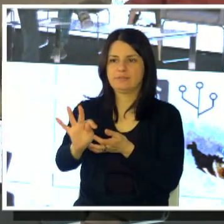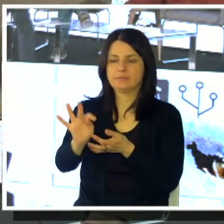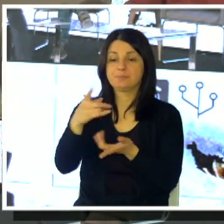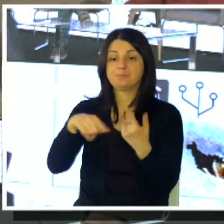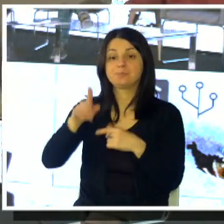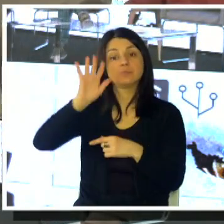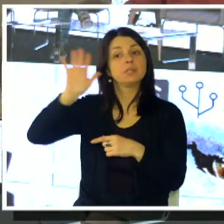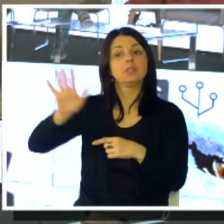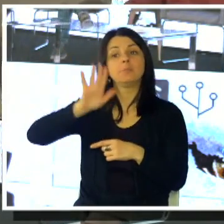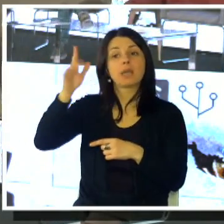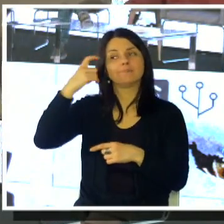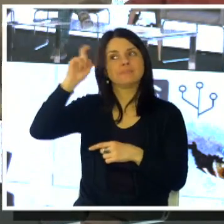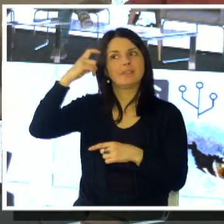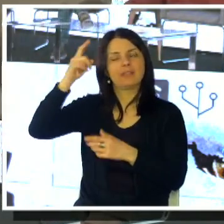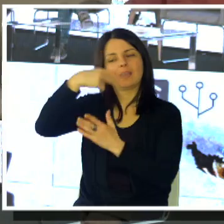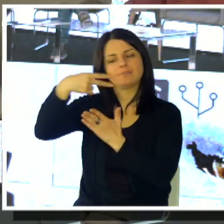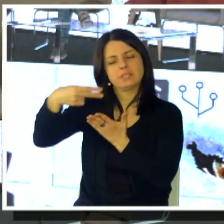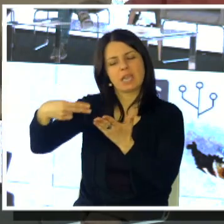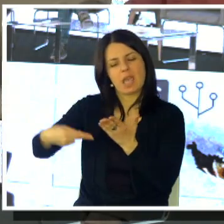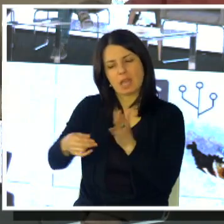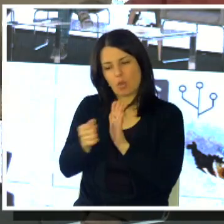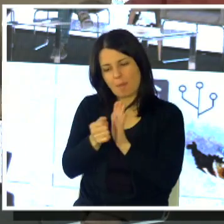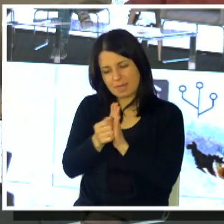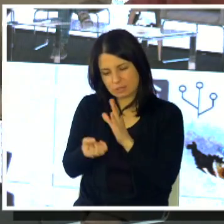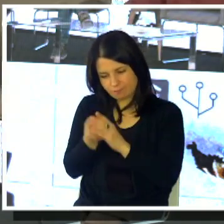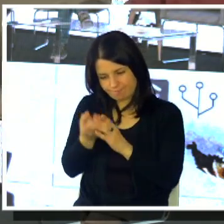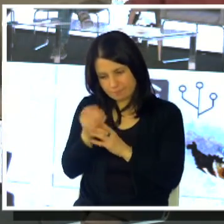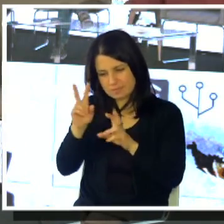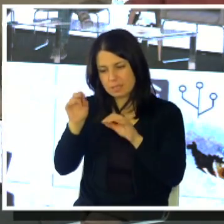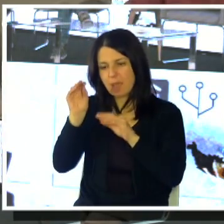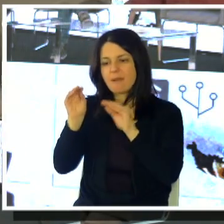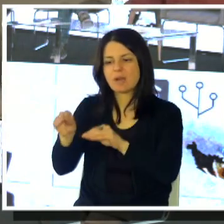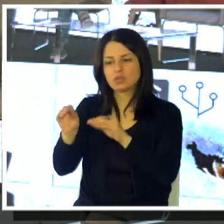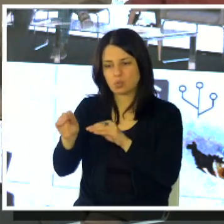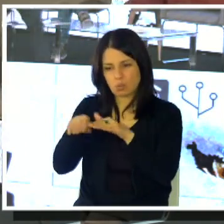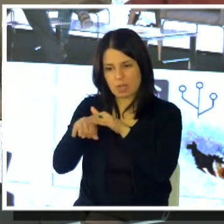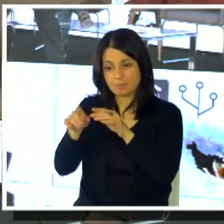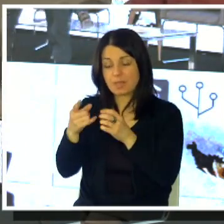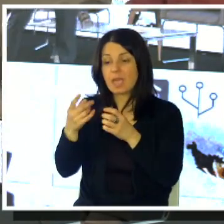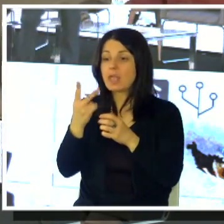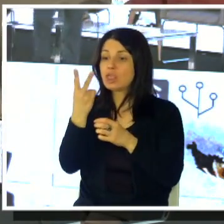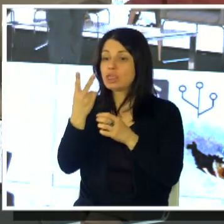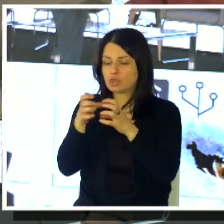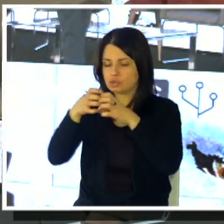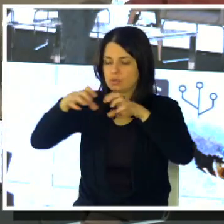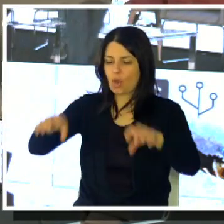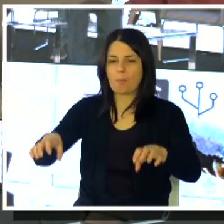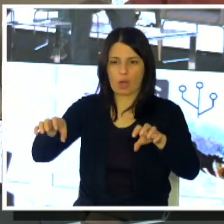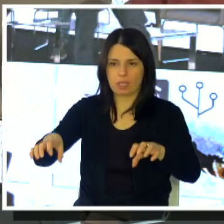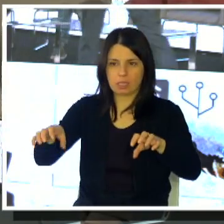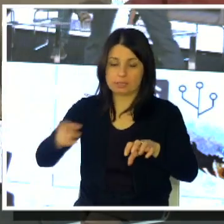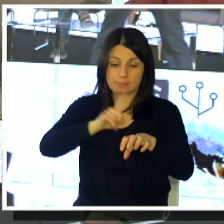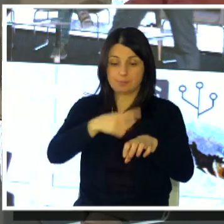imaginen que estamos diseñando una aplicación para la gestión de la basura, en la cual la dividimos en dos componentes. Tenemos